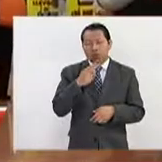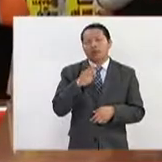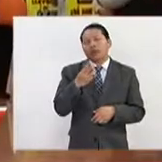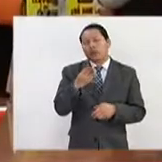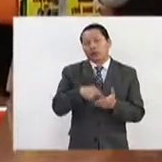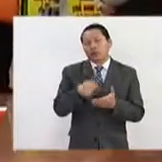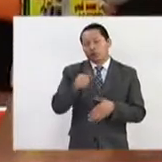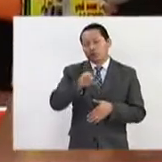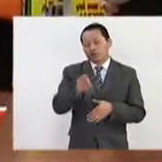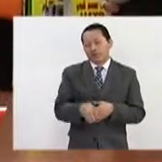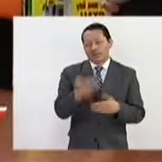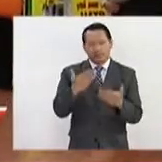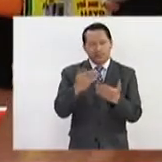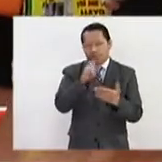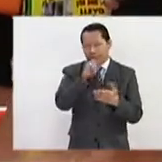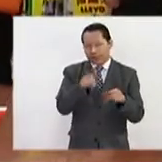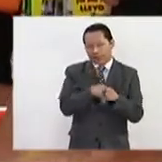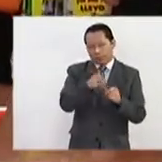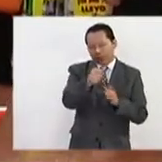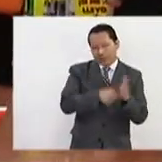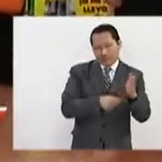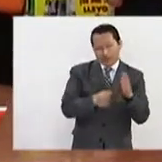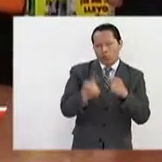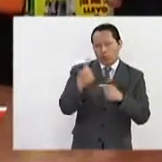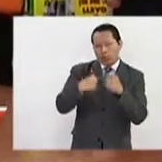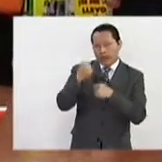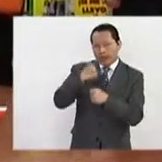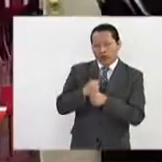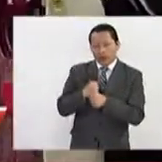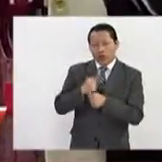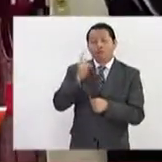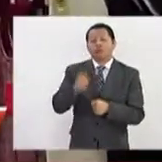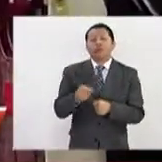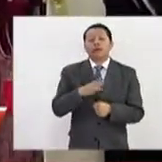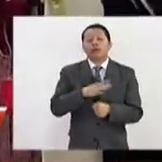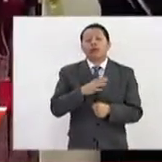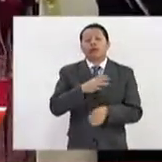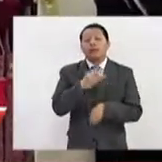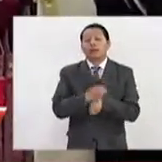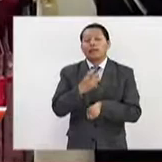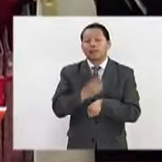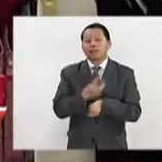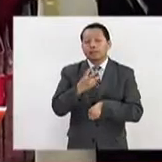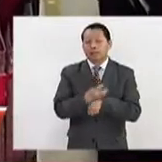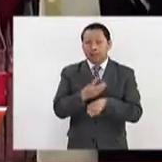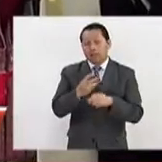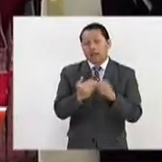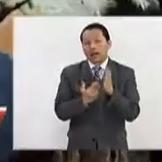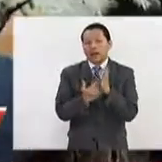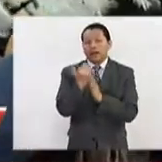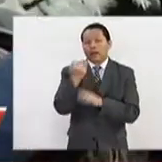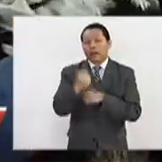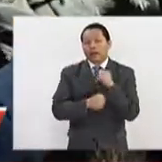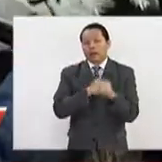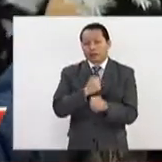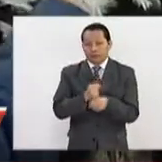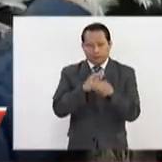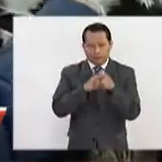3.6% respecto al mismo mes, pero del año pasado. Se trata de la tercera alza anual